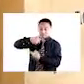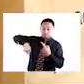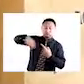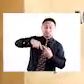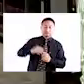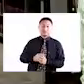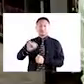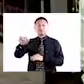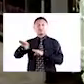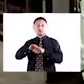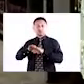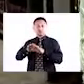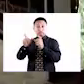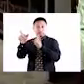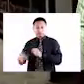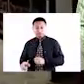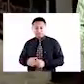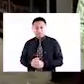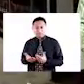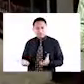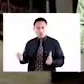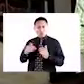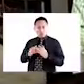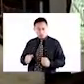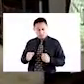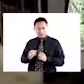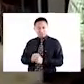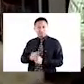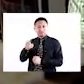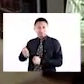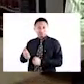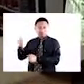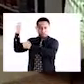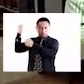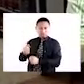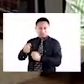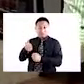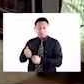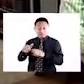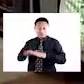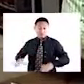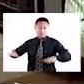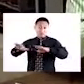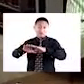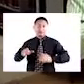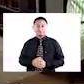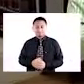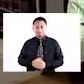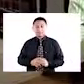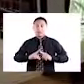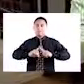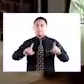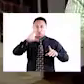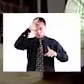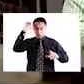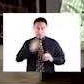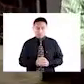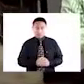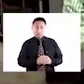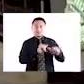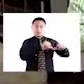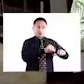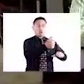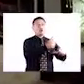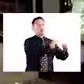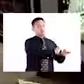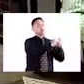fiesta del retorno para los ibarreños. Volvieron ellos con más ganas y más fuerza a fundar la misma ciudad, en el mismo lugar que está ahora Ibarra. En cambio, Riobamba fue